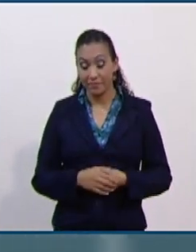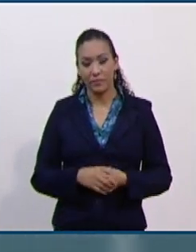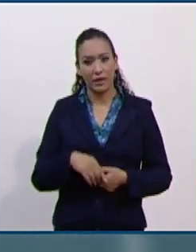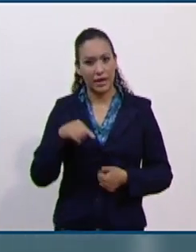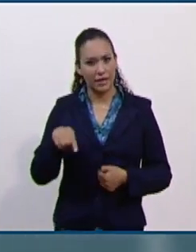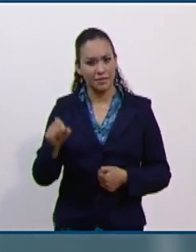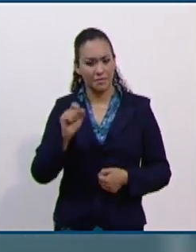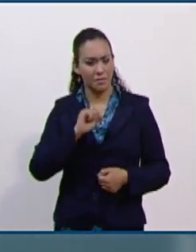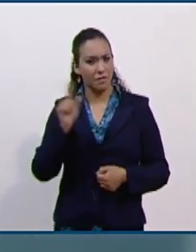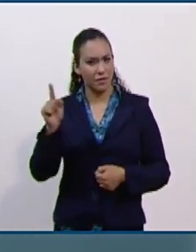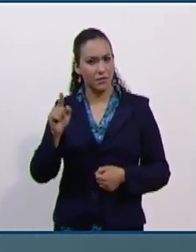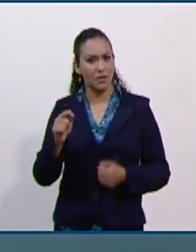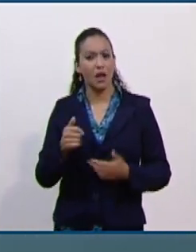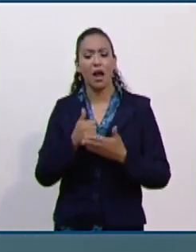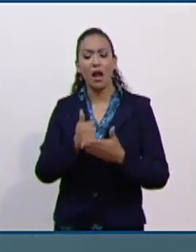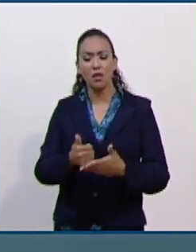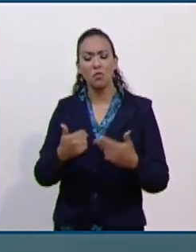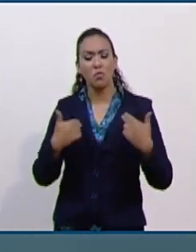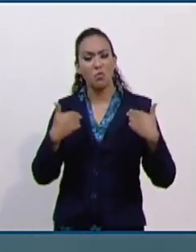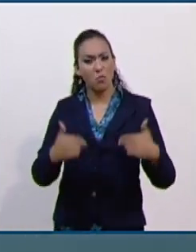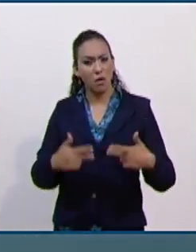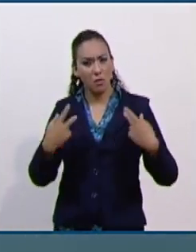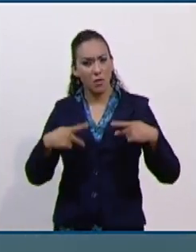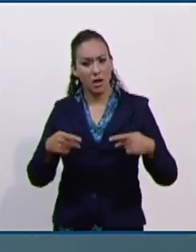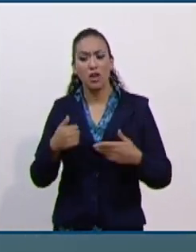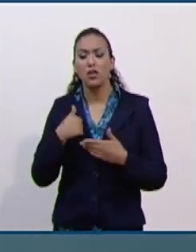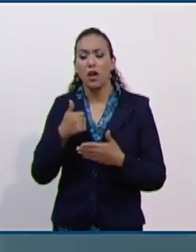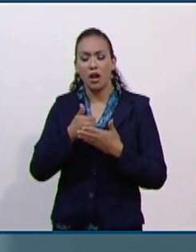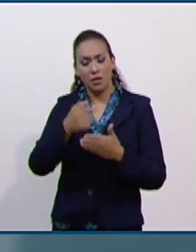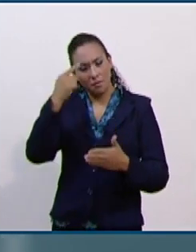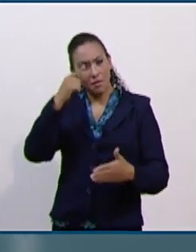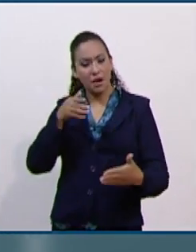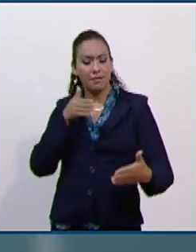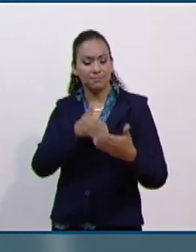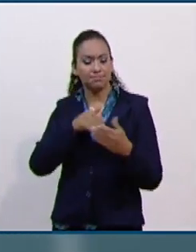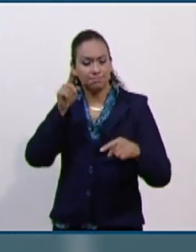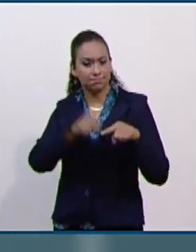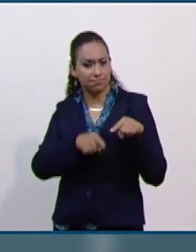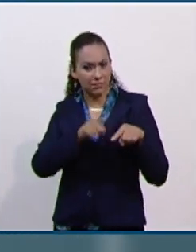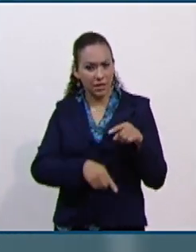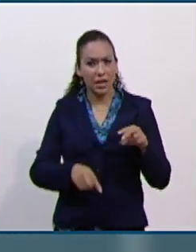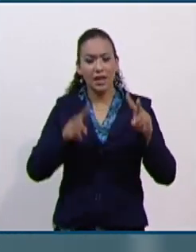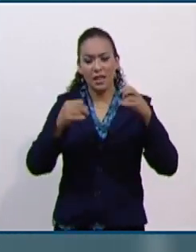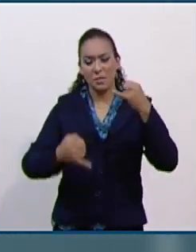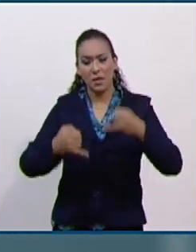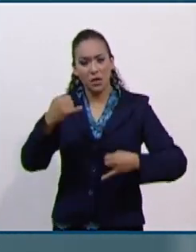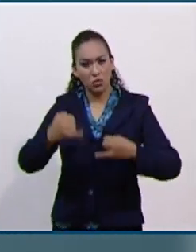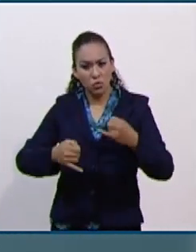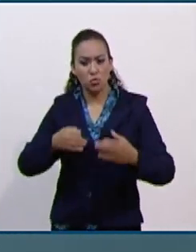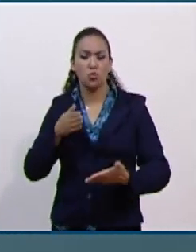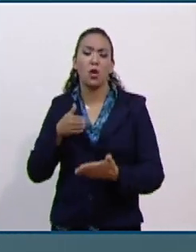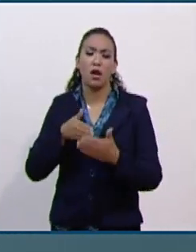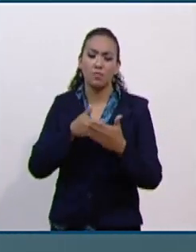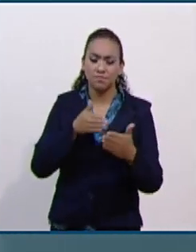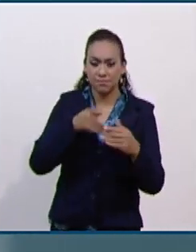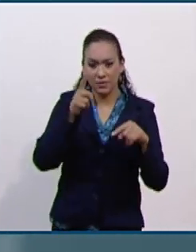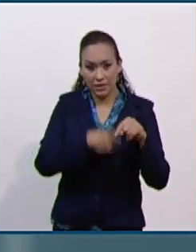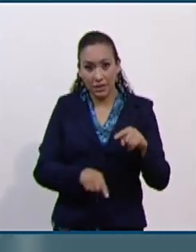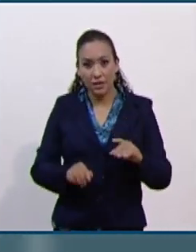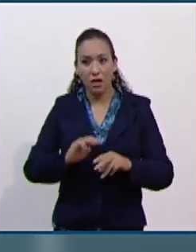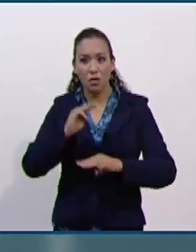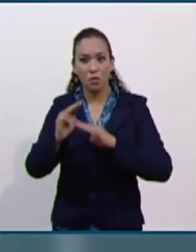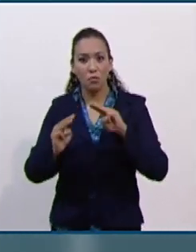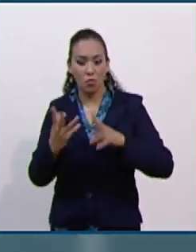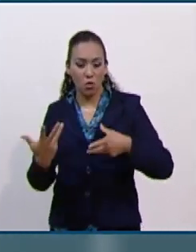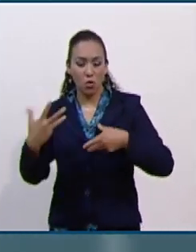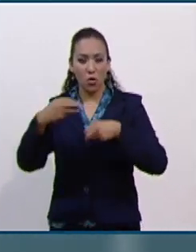que me permite ayudarte a fracturar barreras, crear rampas jurídicas, romper techos de cristal, a transformar el mundo con